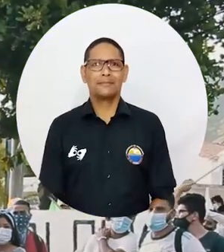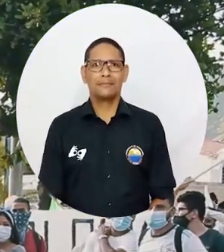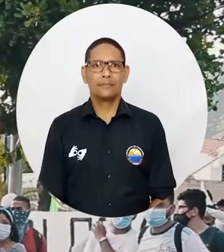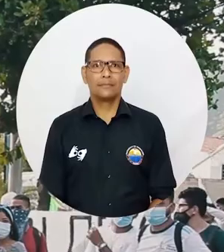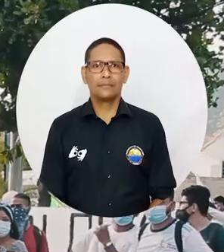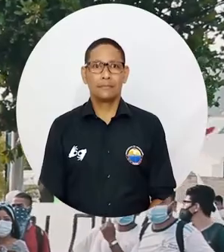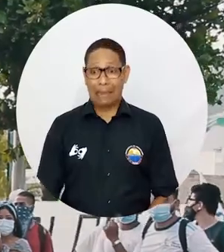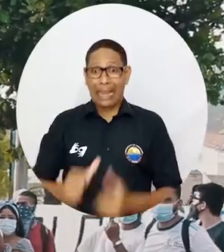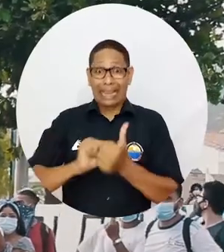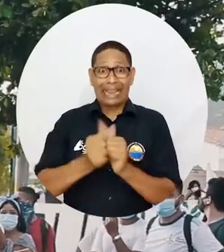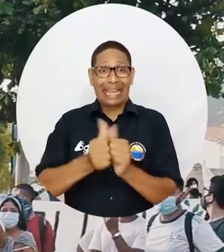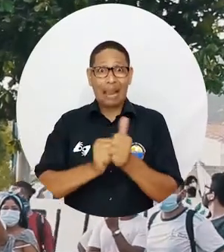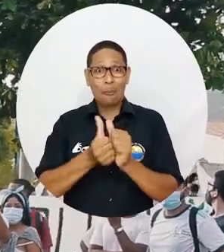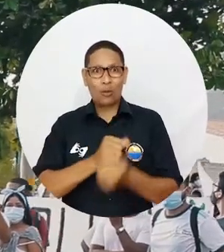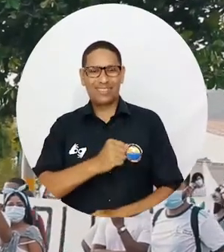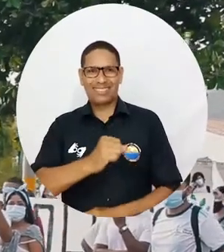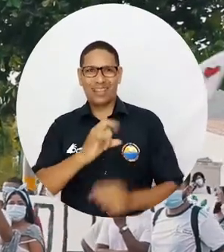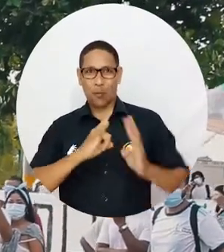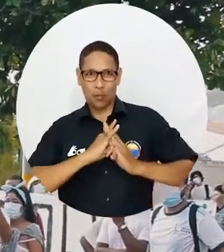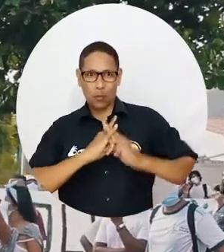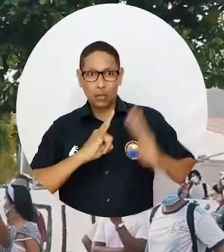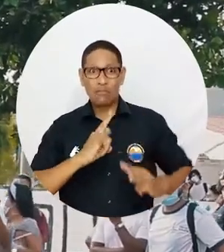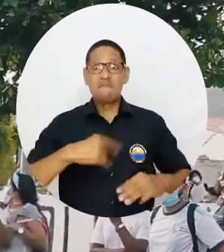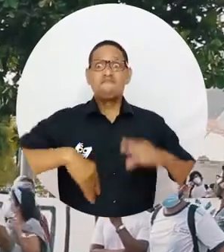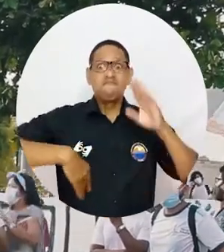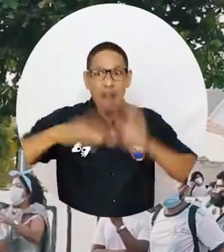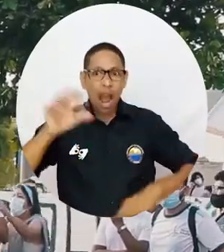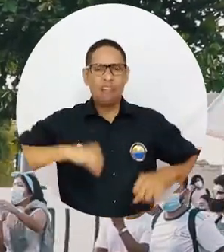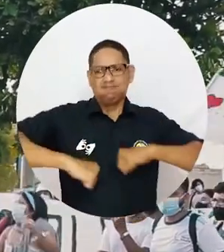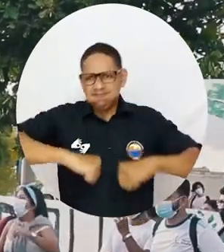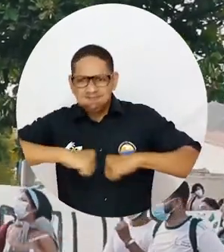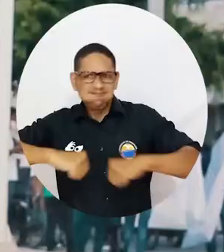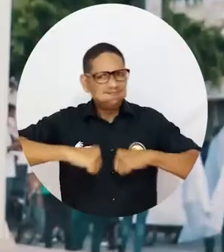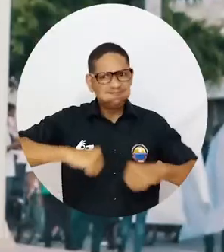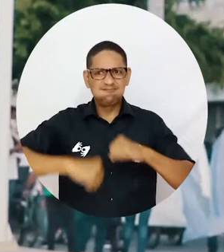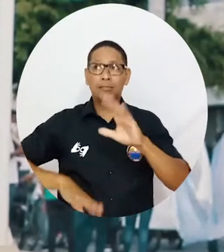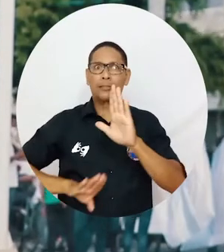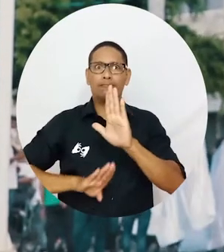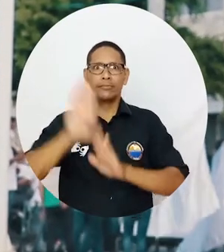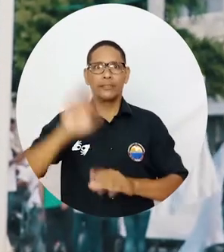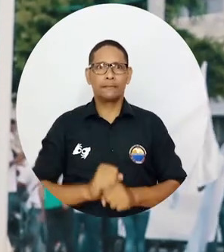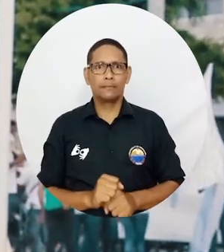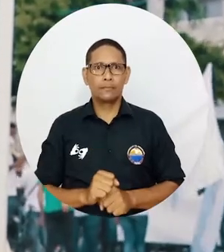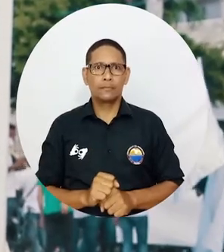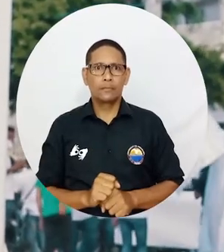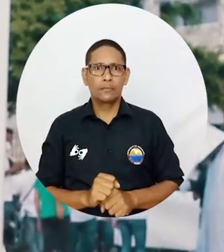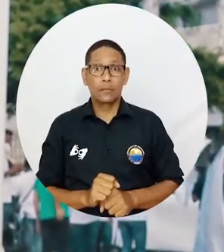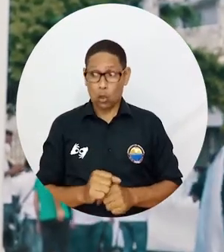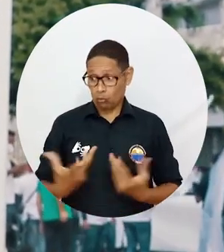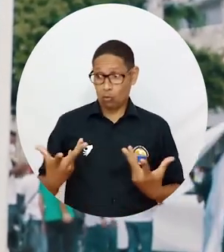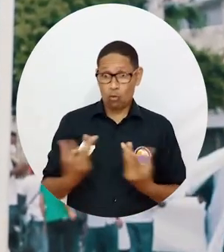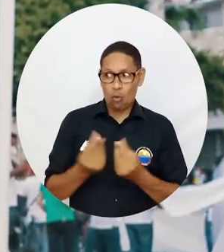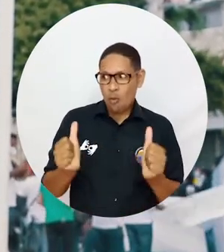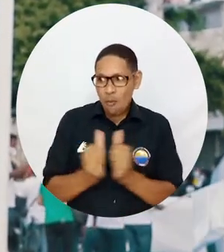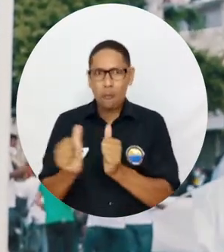Tecondistas de esta Casa de Estudios Superiores se ratifican como los mejores en competencias de PUMSE. El certamen en el que nuestros compañeros